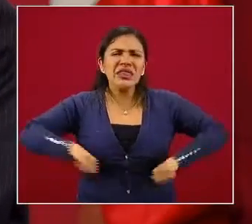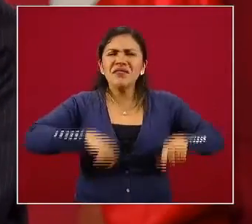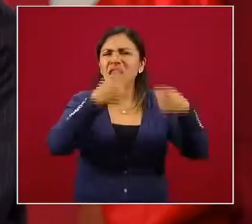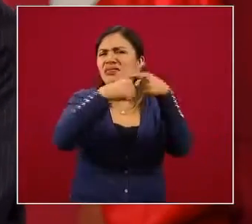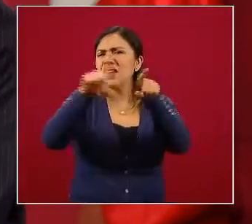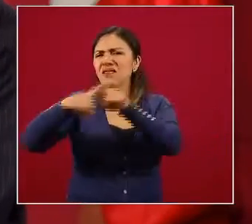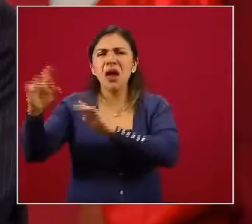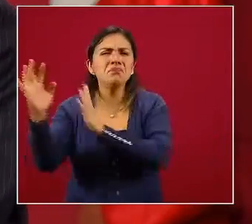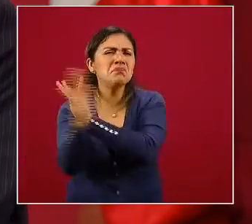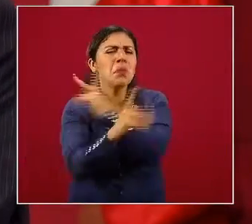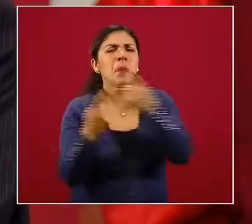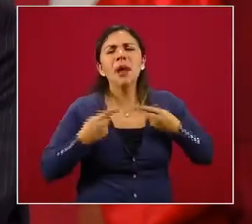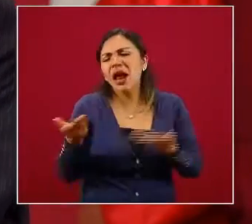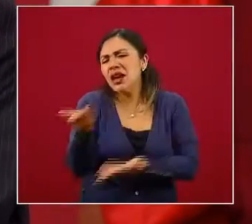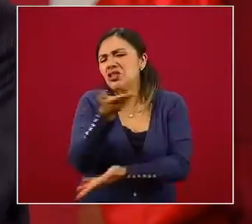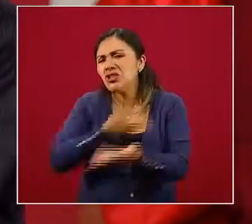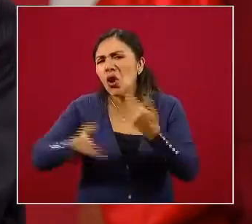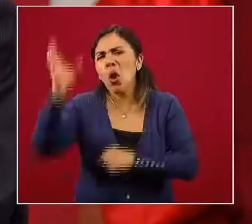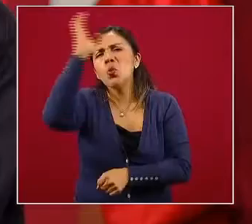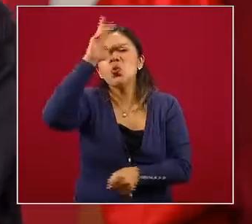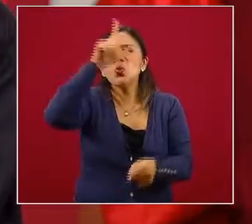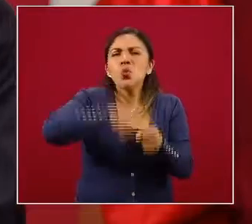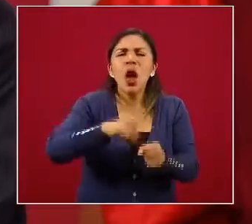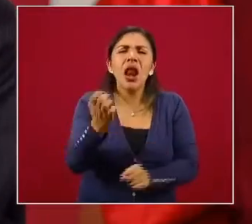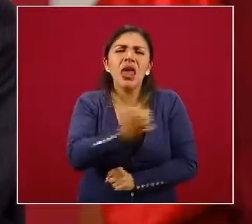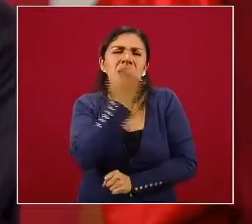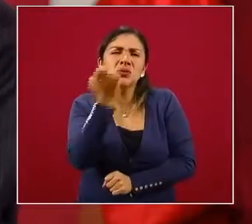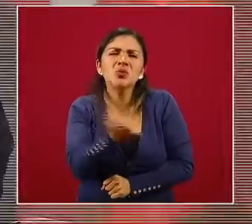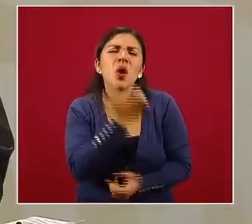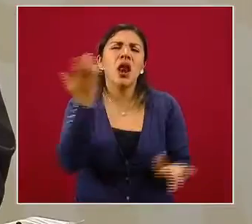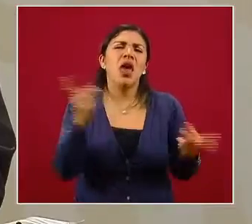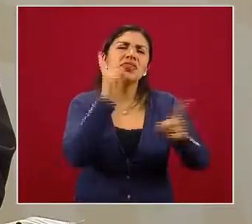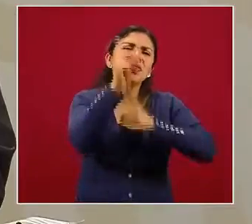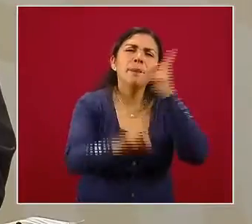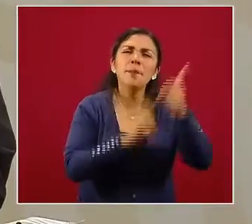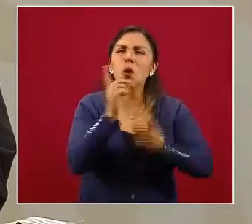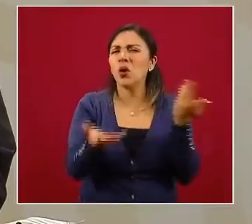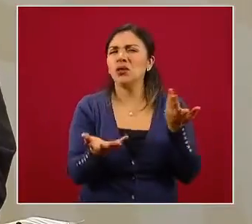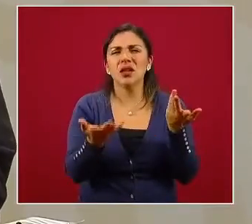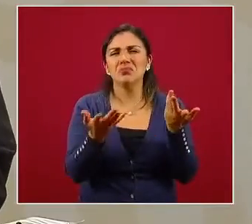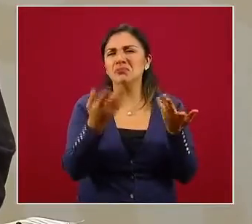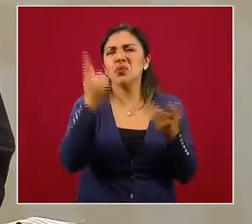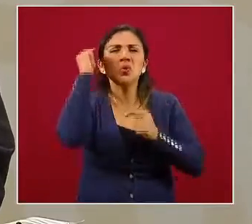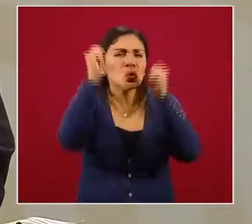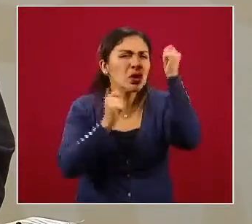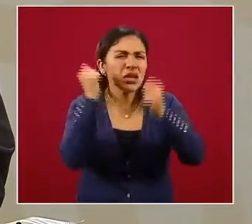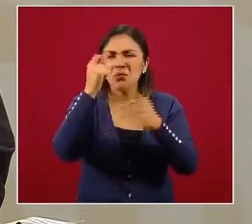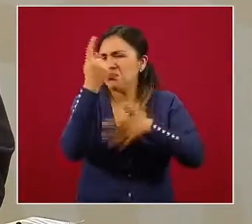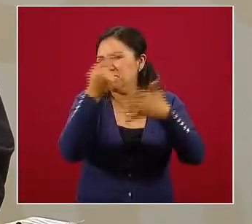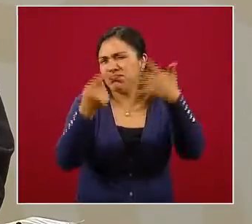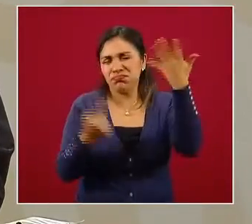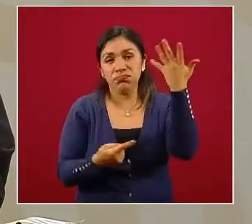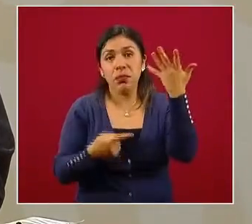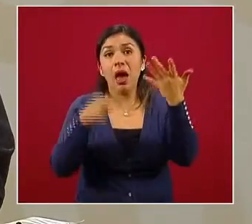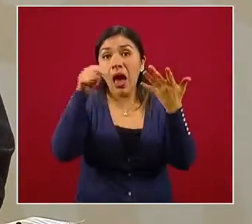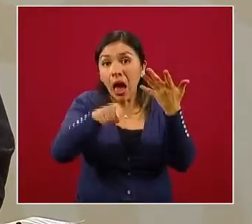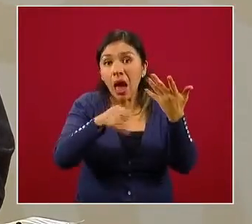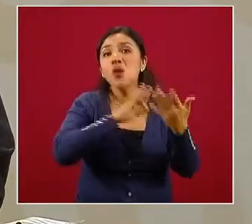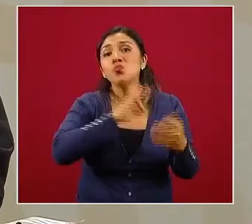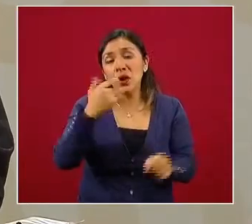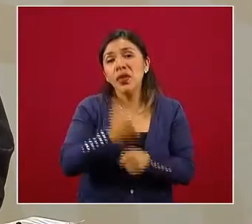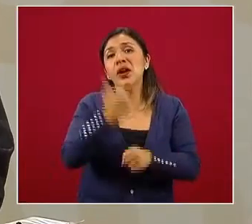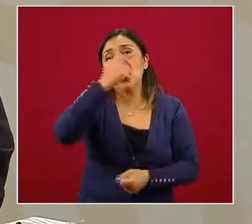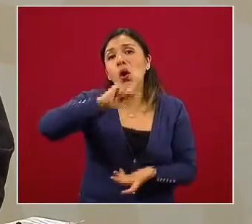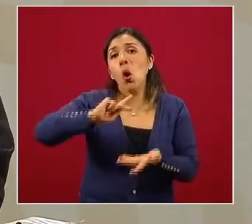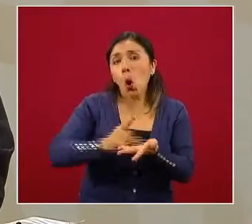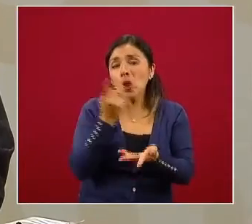tipos de convivencia, recreativa, cultural, deportiva, turística, etcétera, existe el riesgo